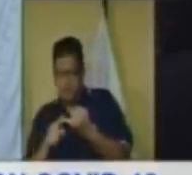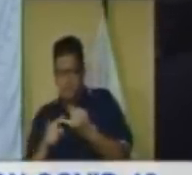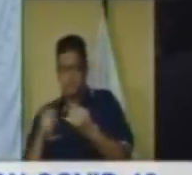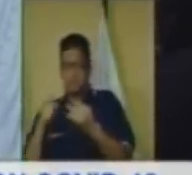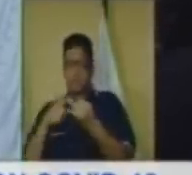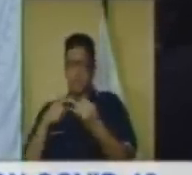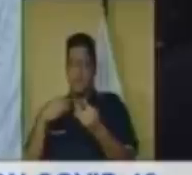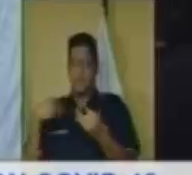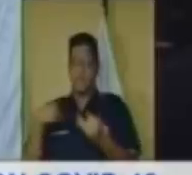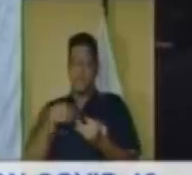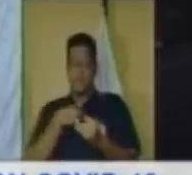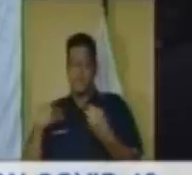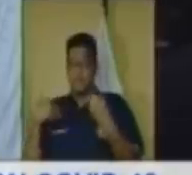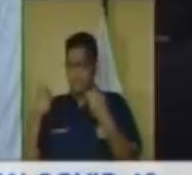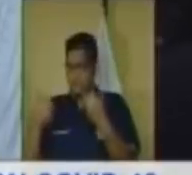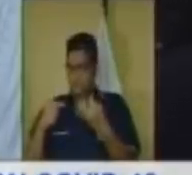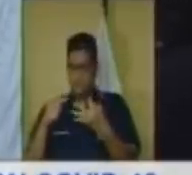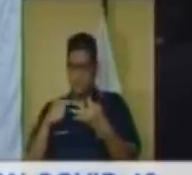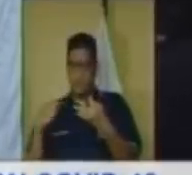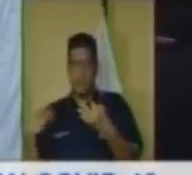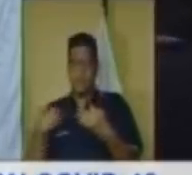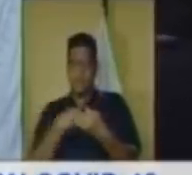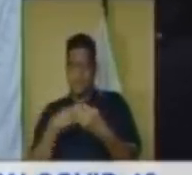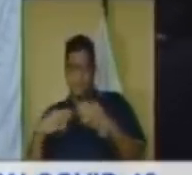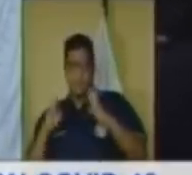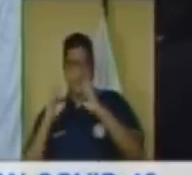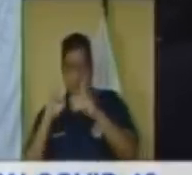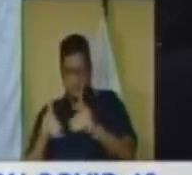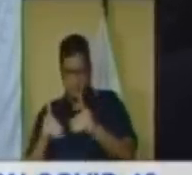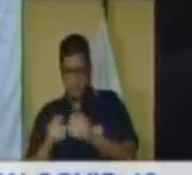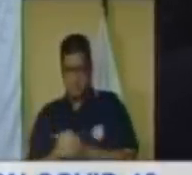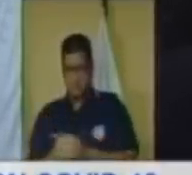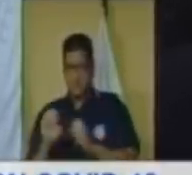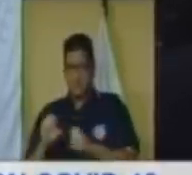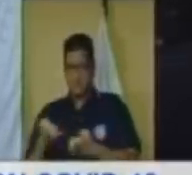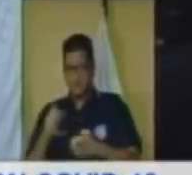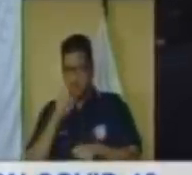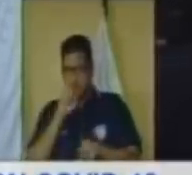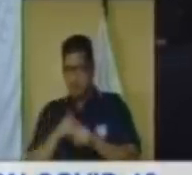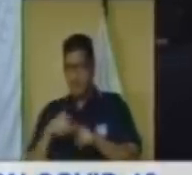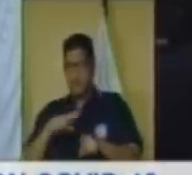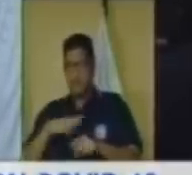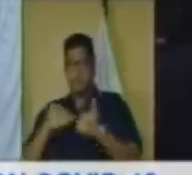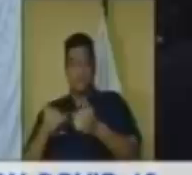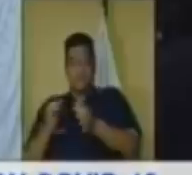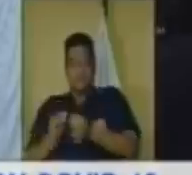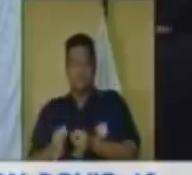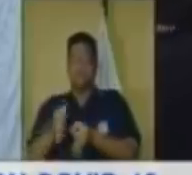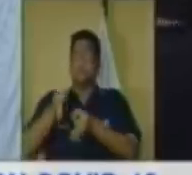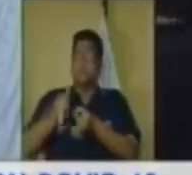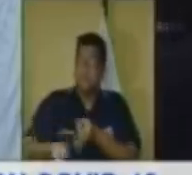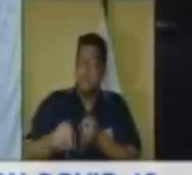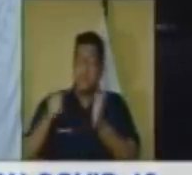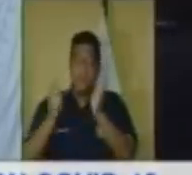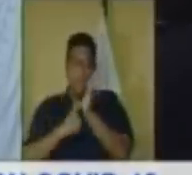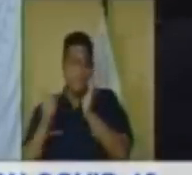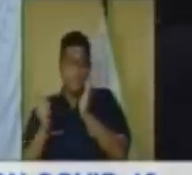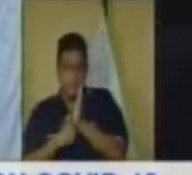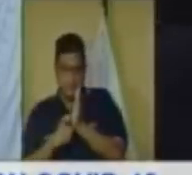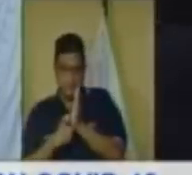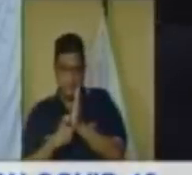También quiero informarles que hasta el momento llevamos 75 pruebas de COVID realizadas, de las